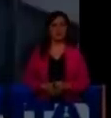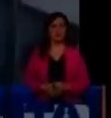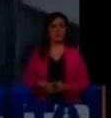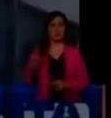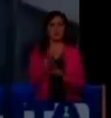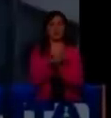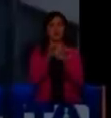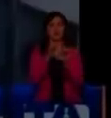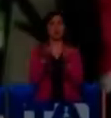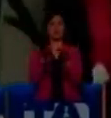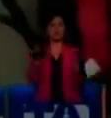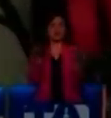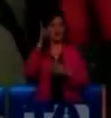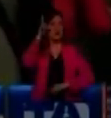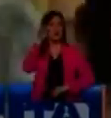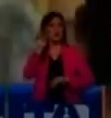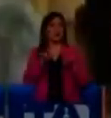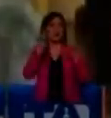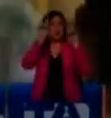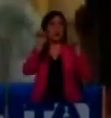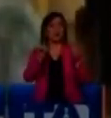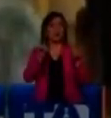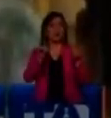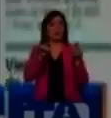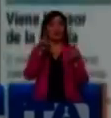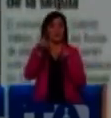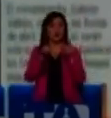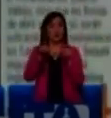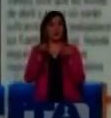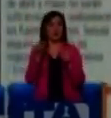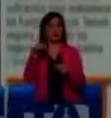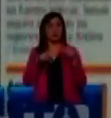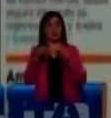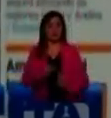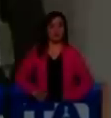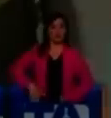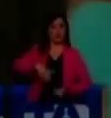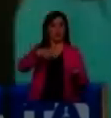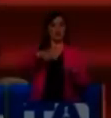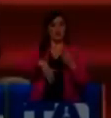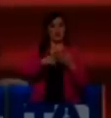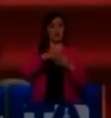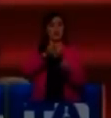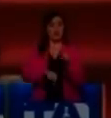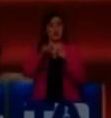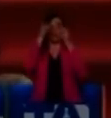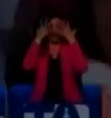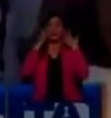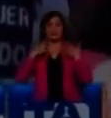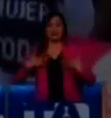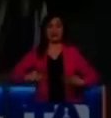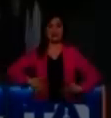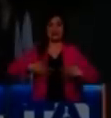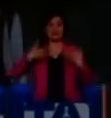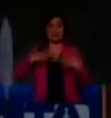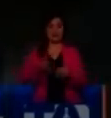tan pronto? Porque yo creo que alguien, te pregunto esto porque alguien que ataca con ácido a una mujer para destruirle, para desfigurarla,